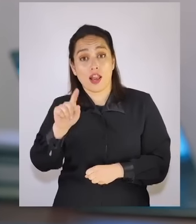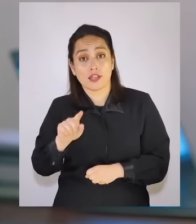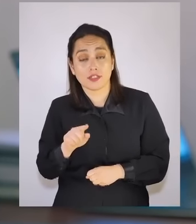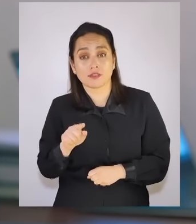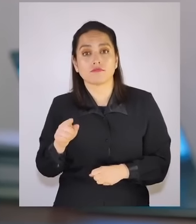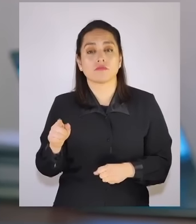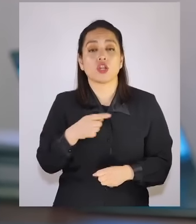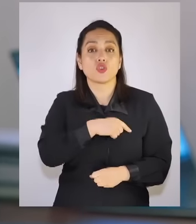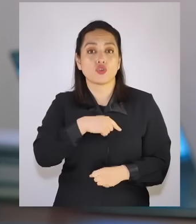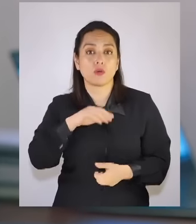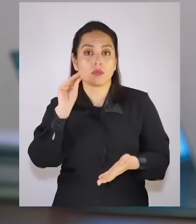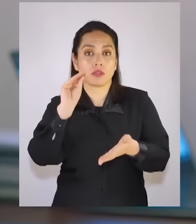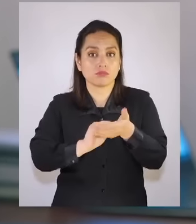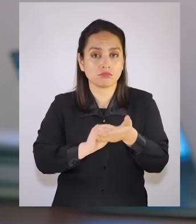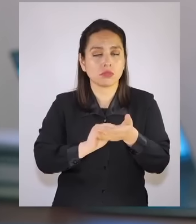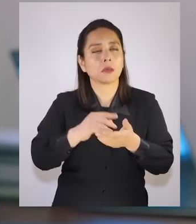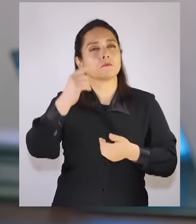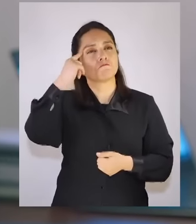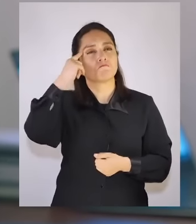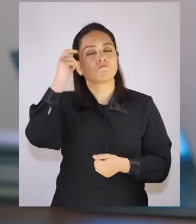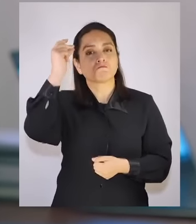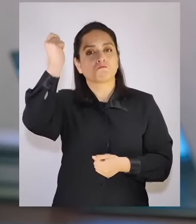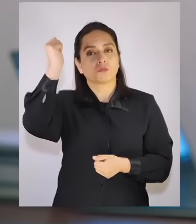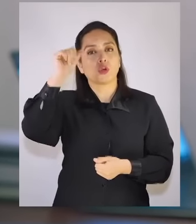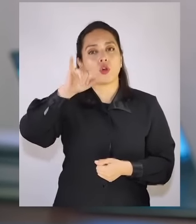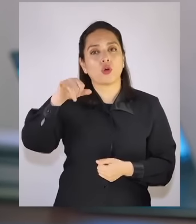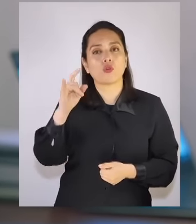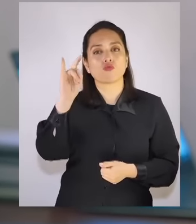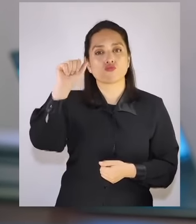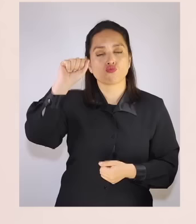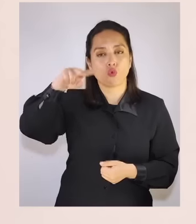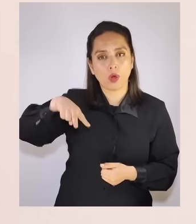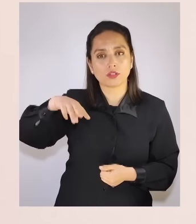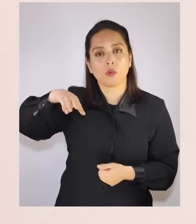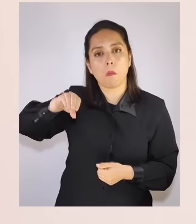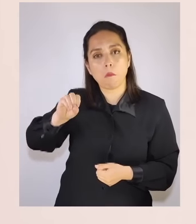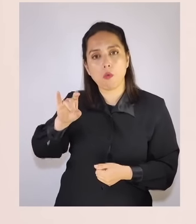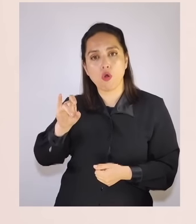y sugirió el nombre de Juan Mowat, John Mowat.